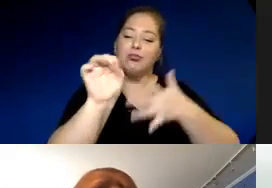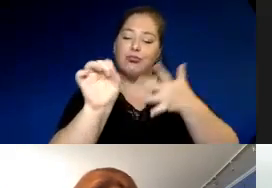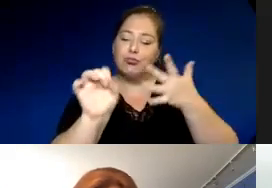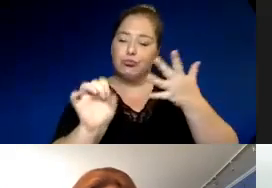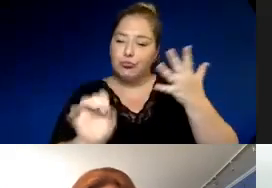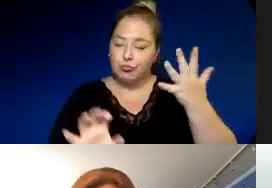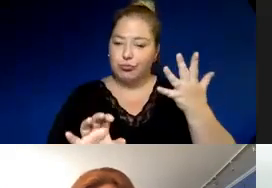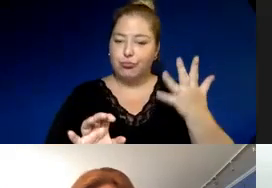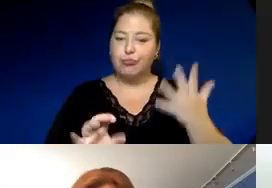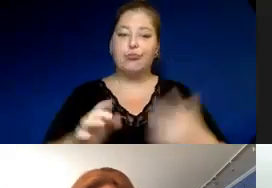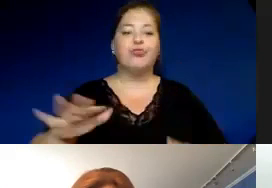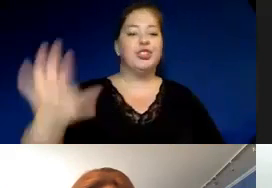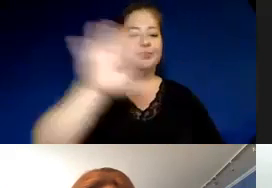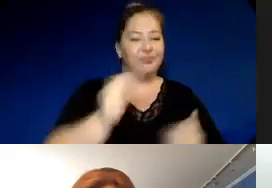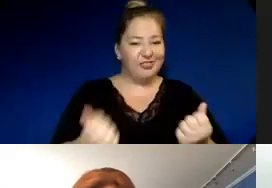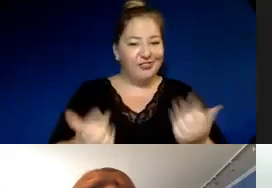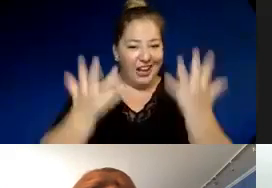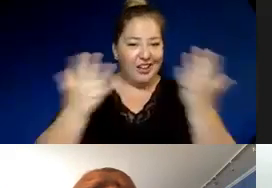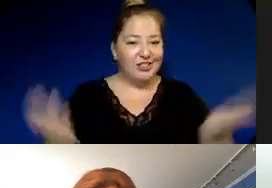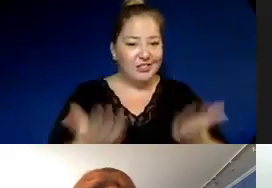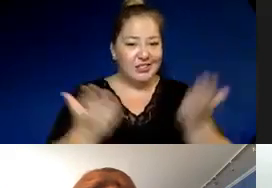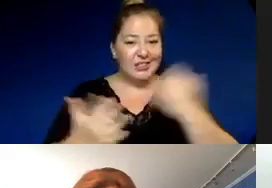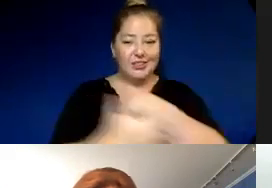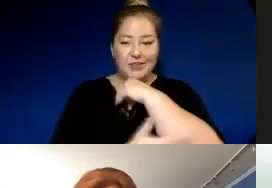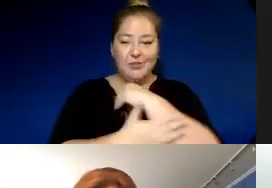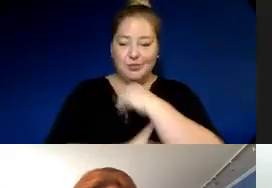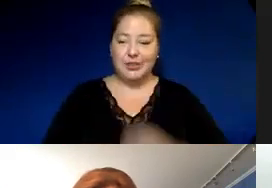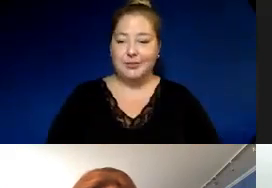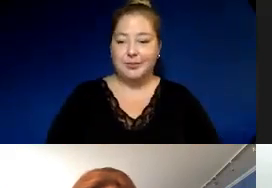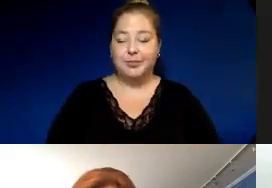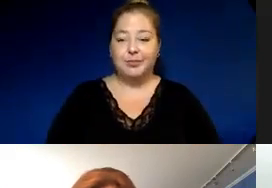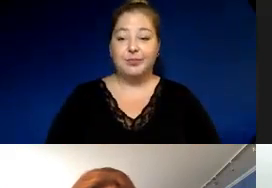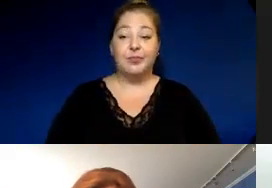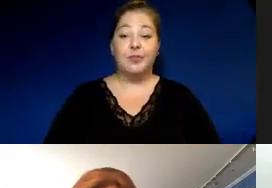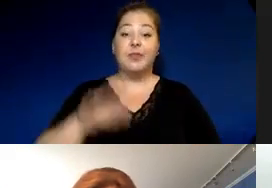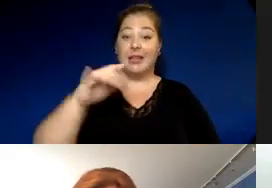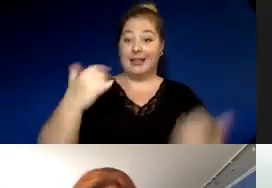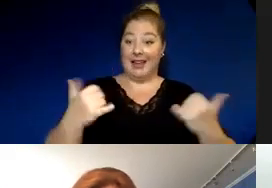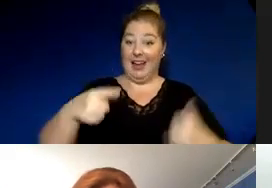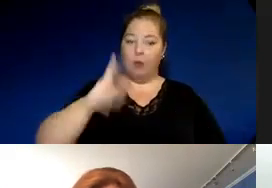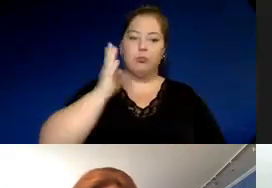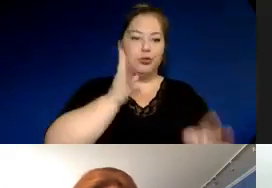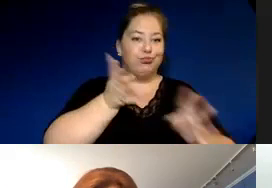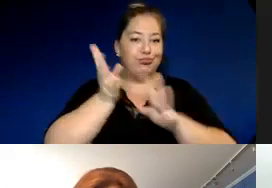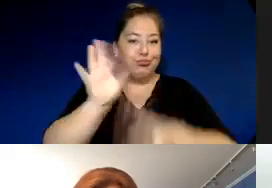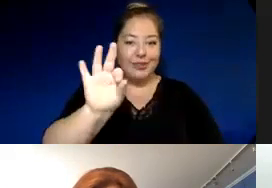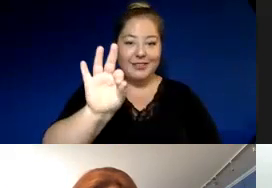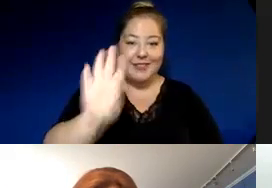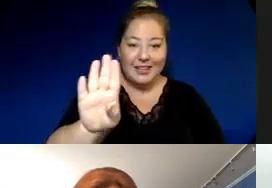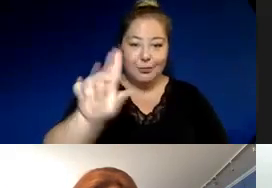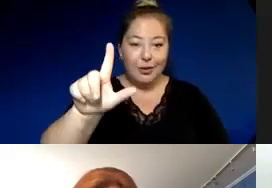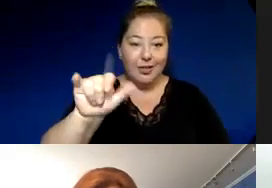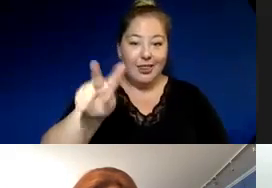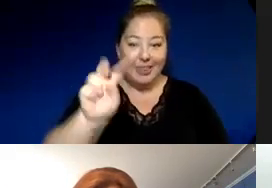el condado de Sonoma. Esta información se va a retransmitir en Facebook Live y